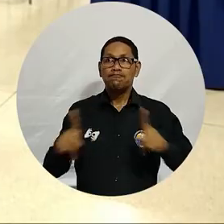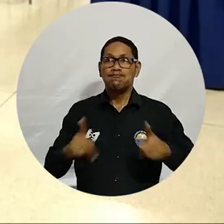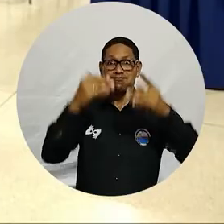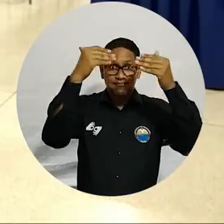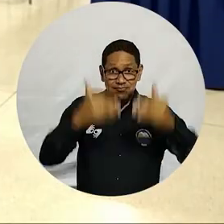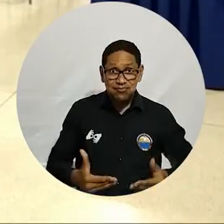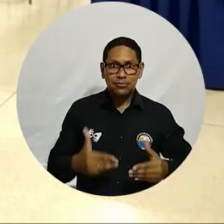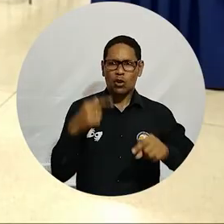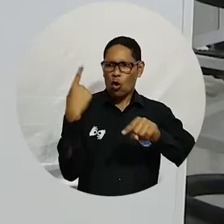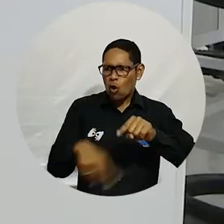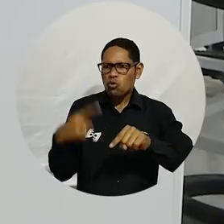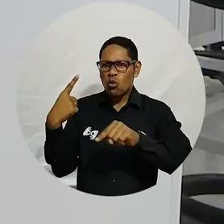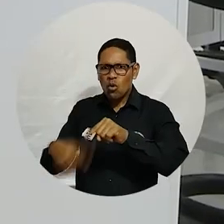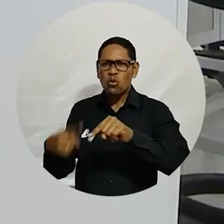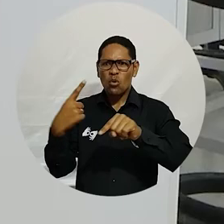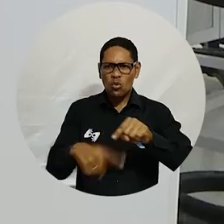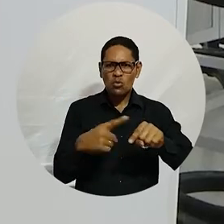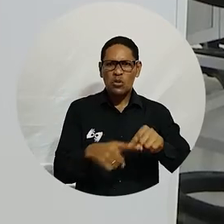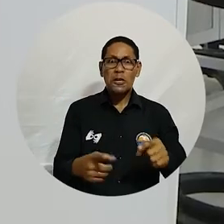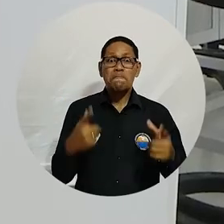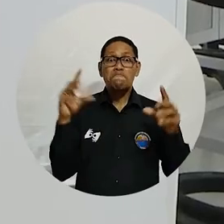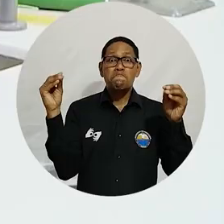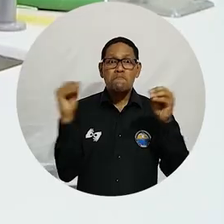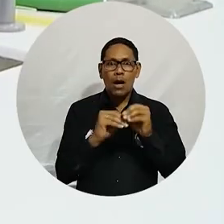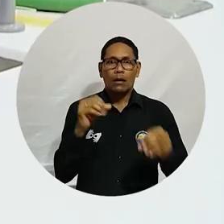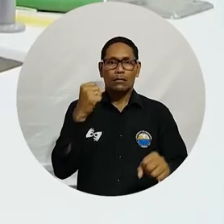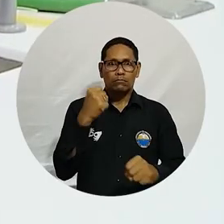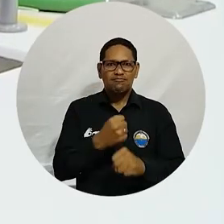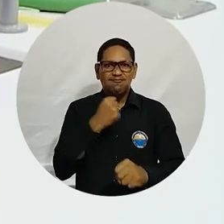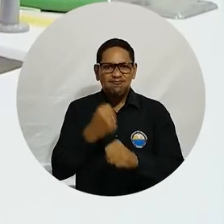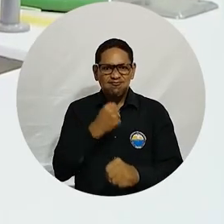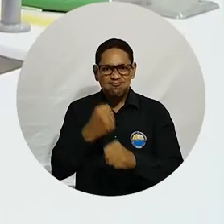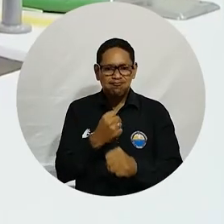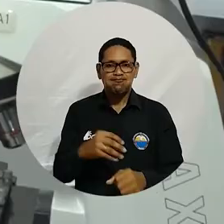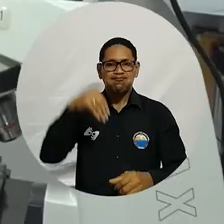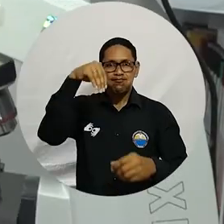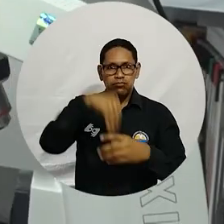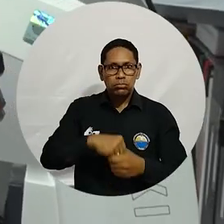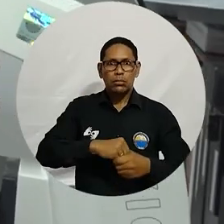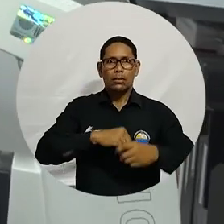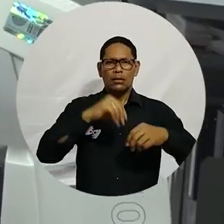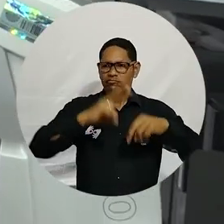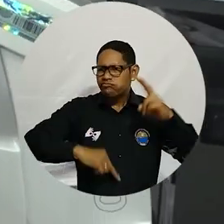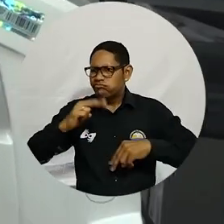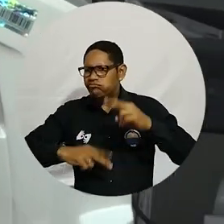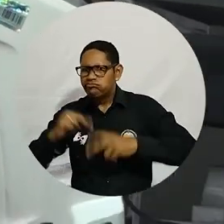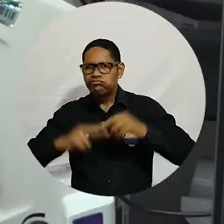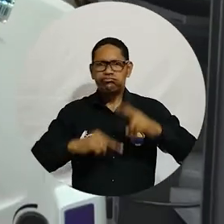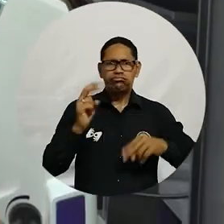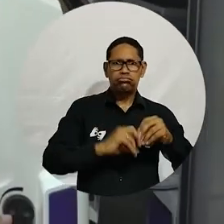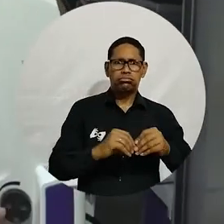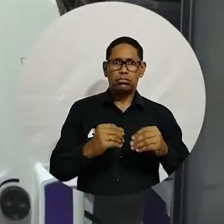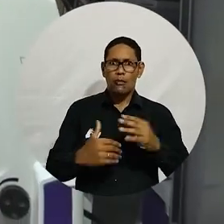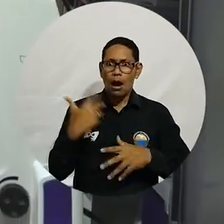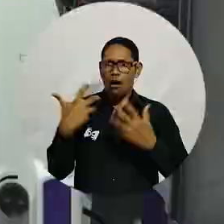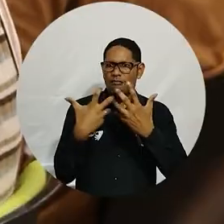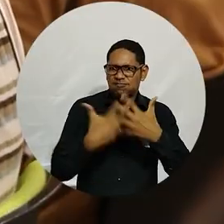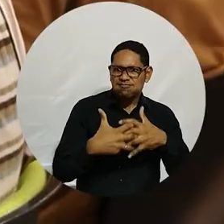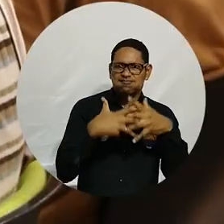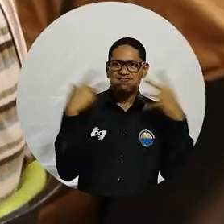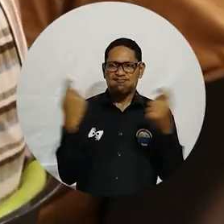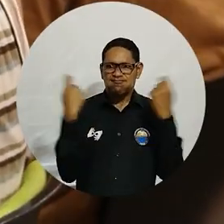desplazamiento. Igualmente se apoyarán trabajos donde se analizan necesidades de infraestructura, reactivación económica, niveles de